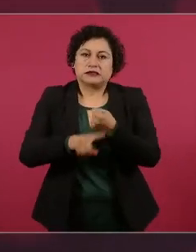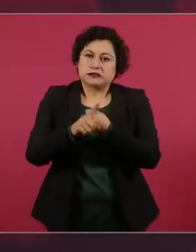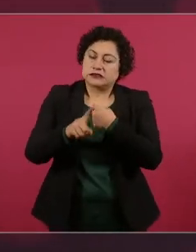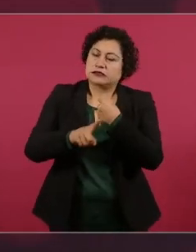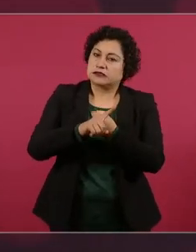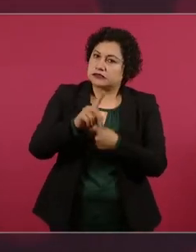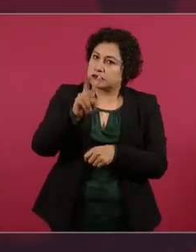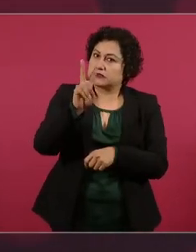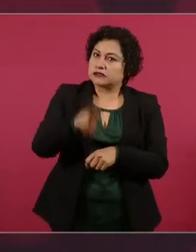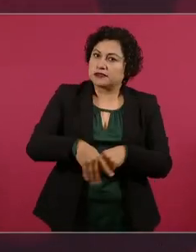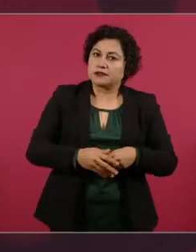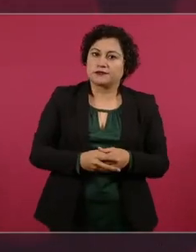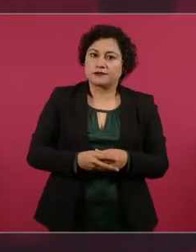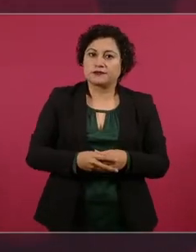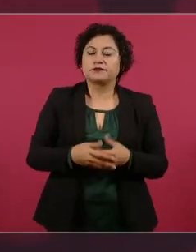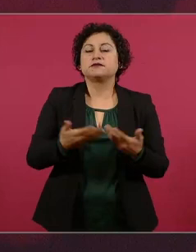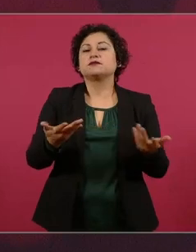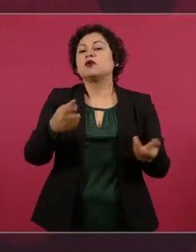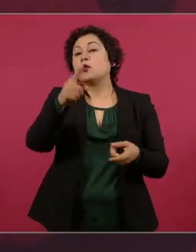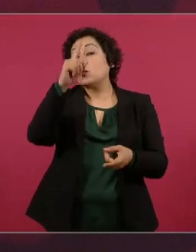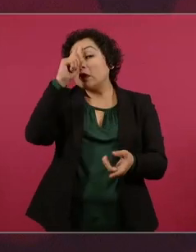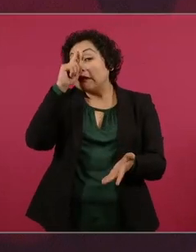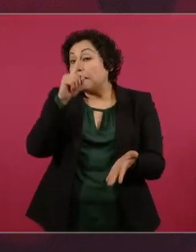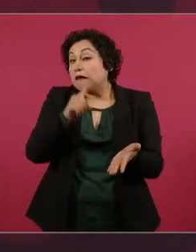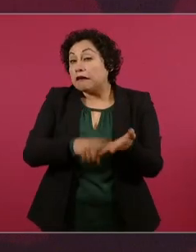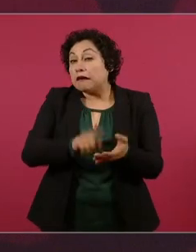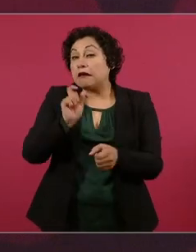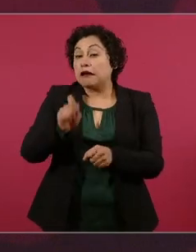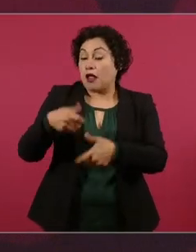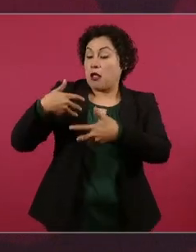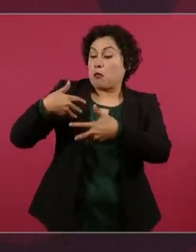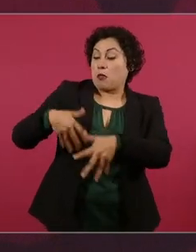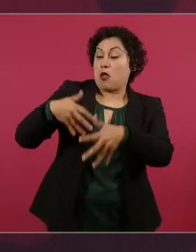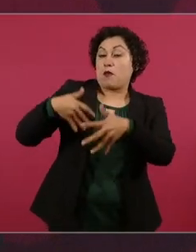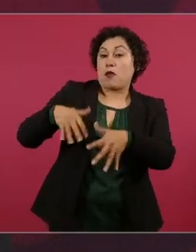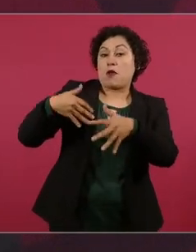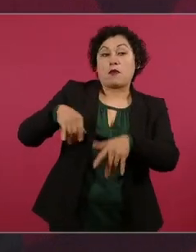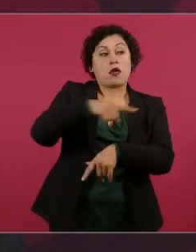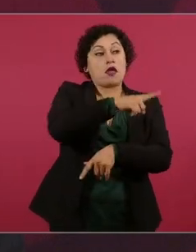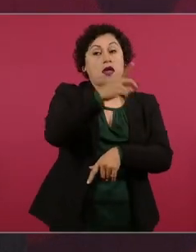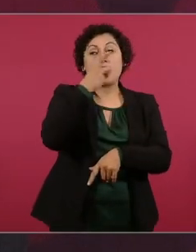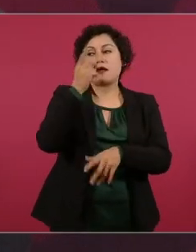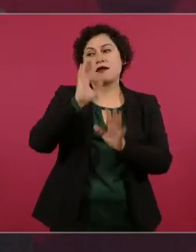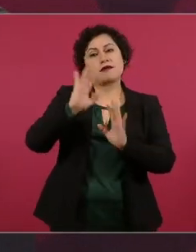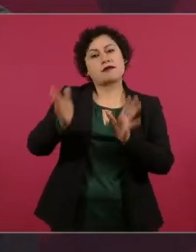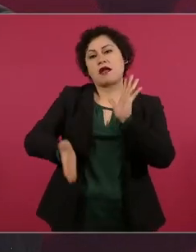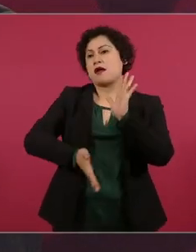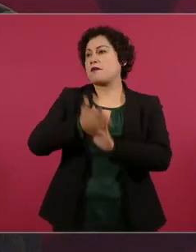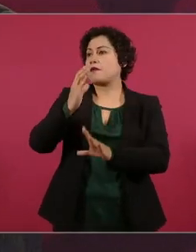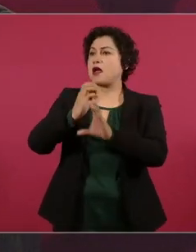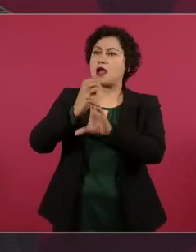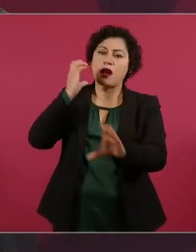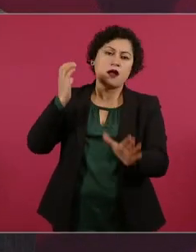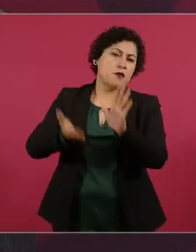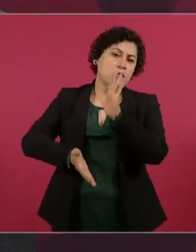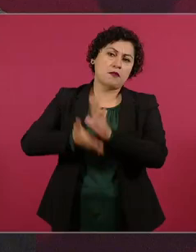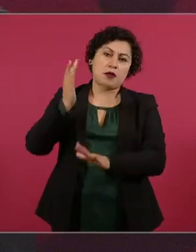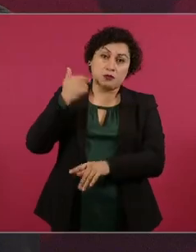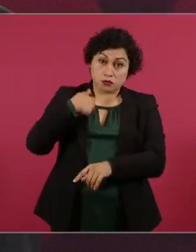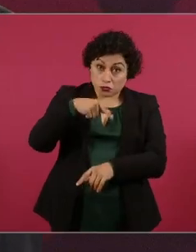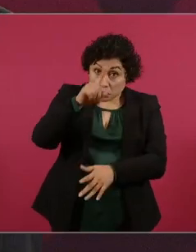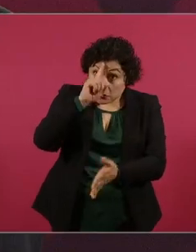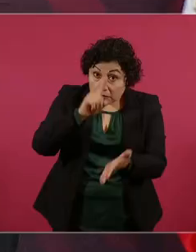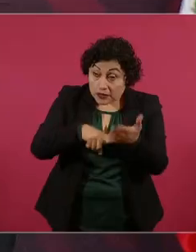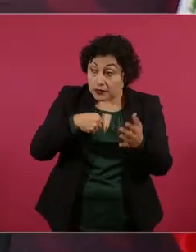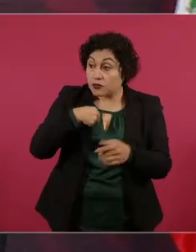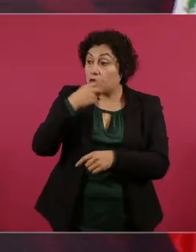Imagínense decirles, ya vámonos de regreso, si querían. Muchos no conocían la capital. querían